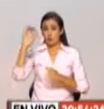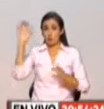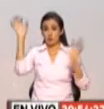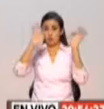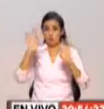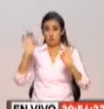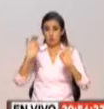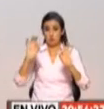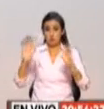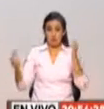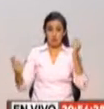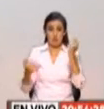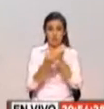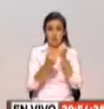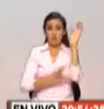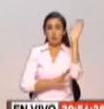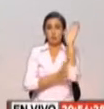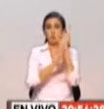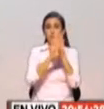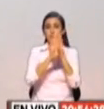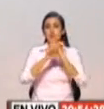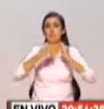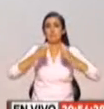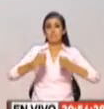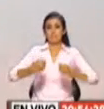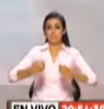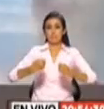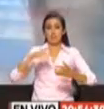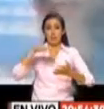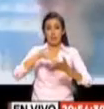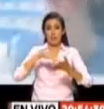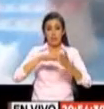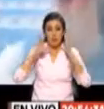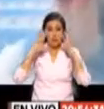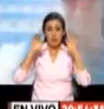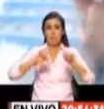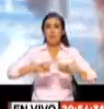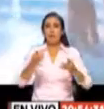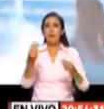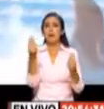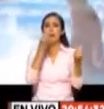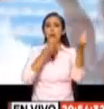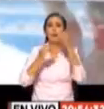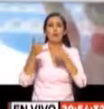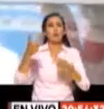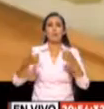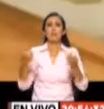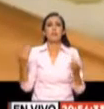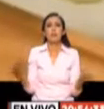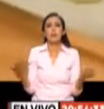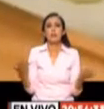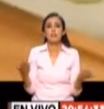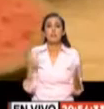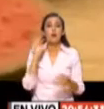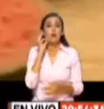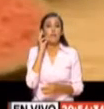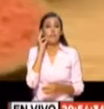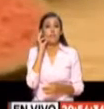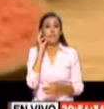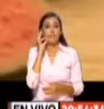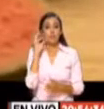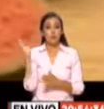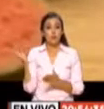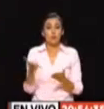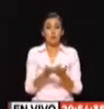diaria, ayudar al crecimiento y a tener un buen desempeño en los estudios. ¿Pero qué alimentos debe contener el refrigerio? Las frutas y las verduras se